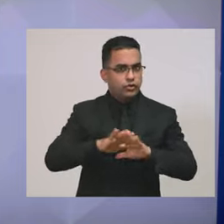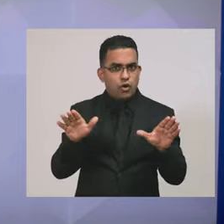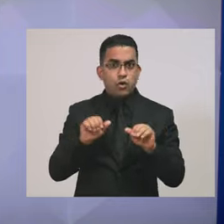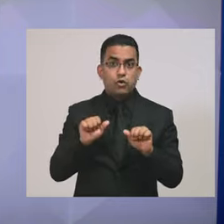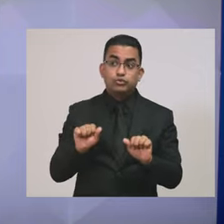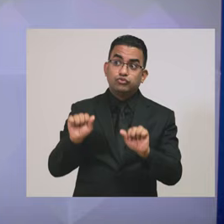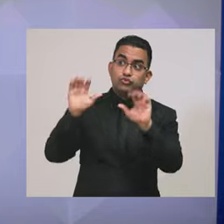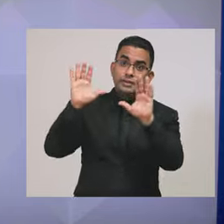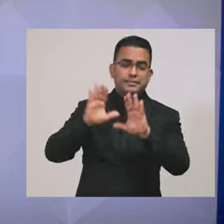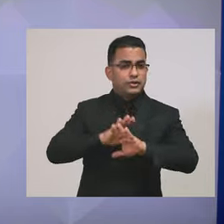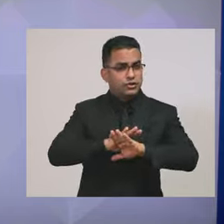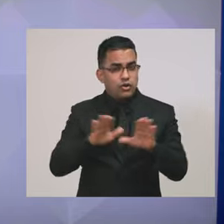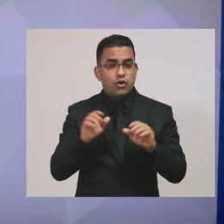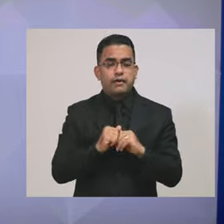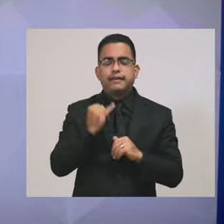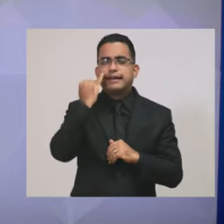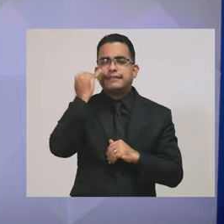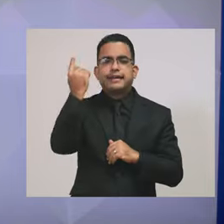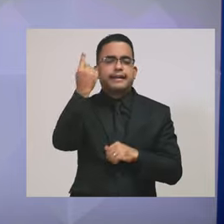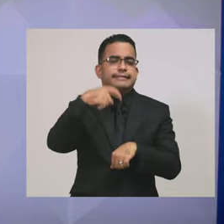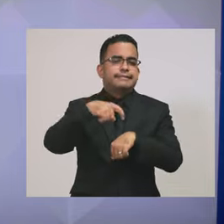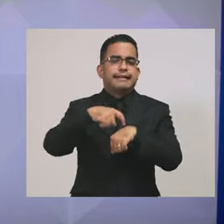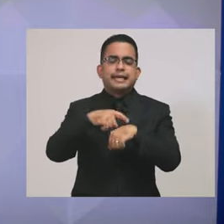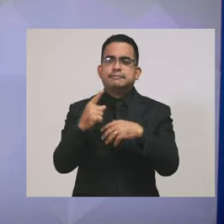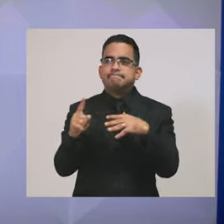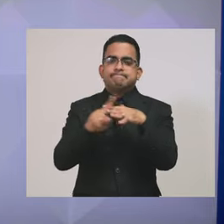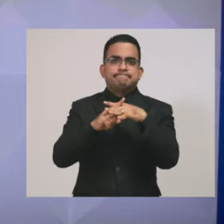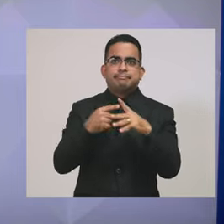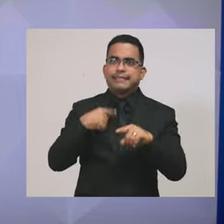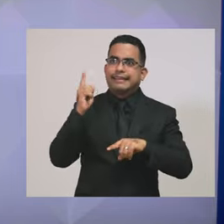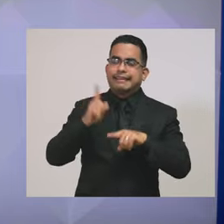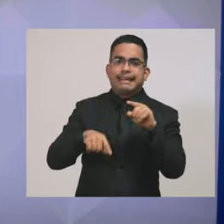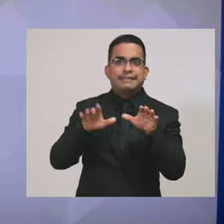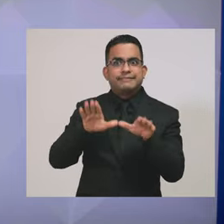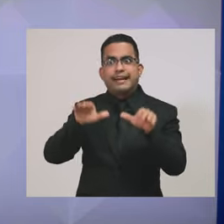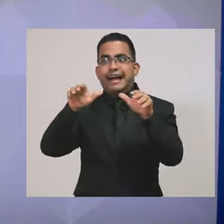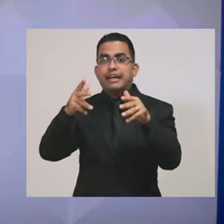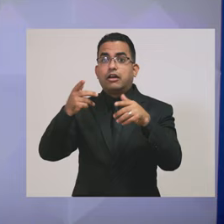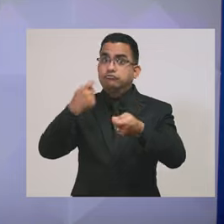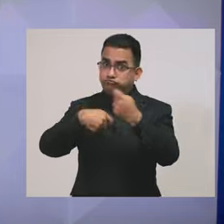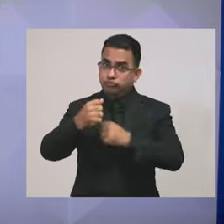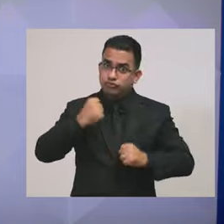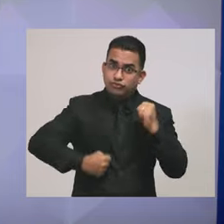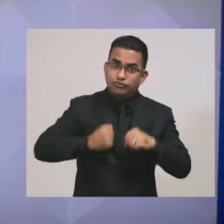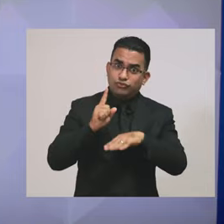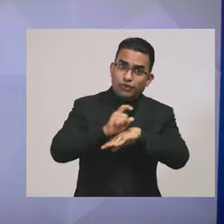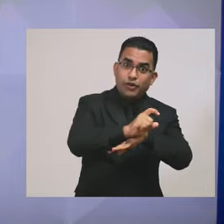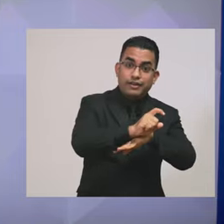detengan ni te des por vencido si en algún momento no puedes volar corre